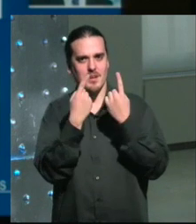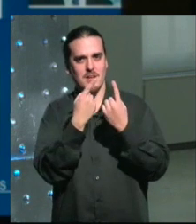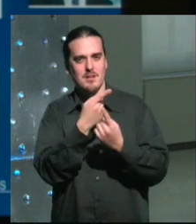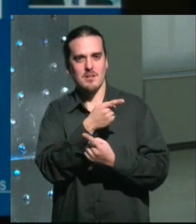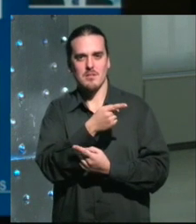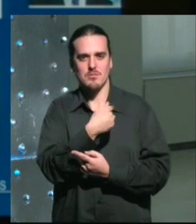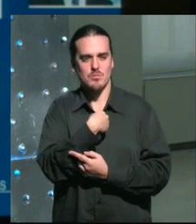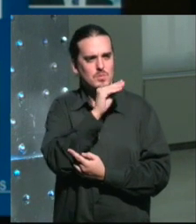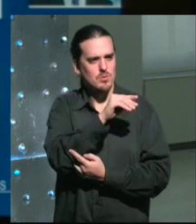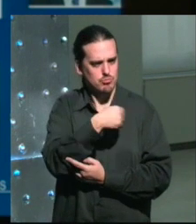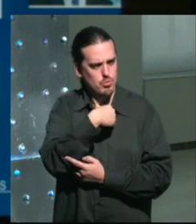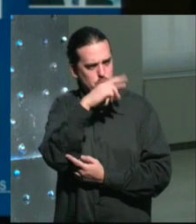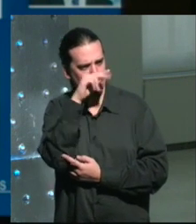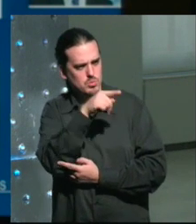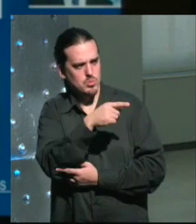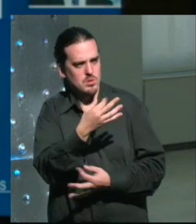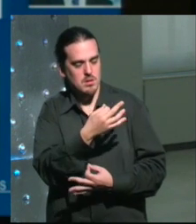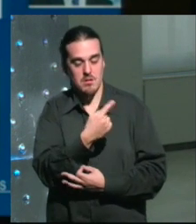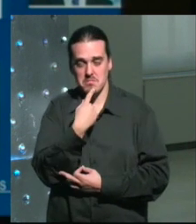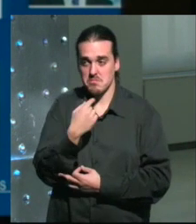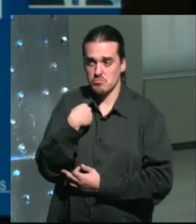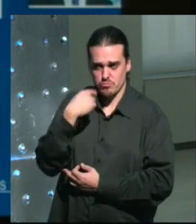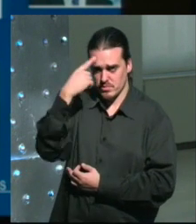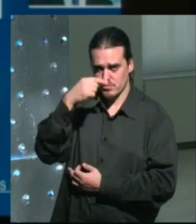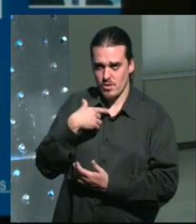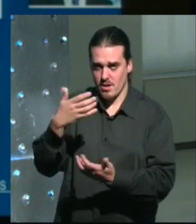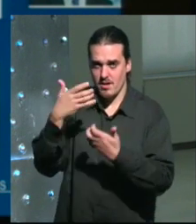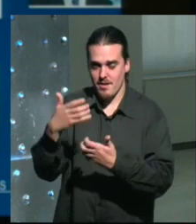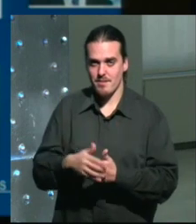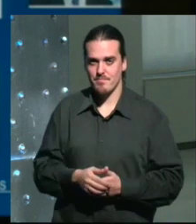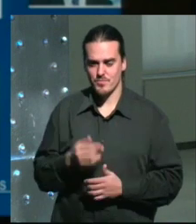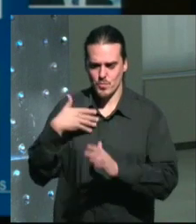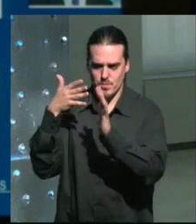sé tú. Y me dijo, vamos a ganar. Me lo explicó de esta forma.